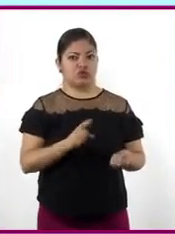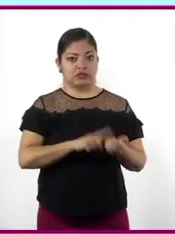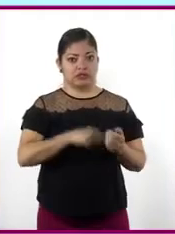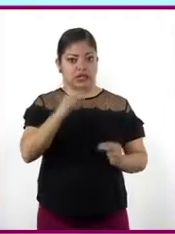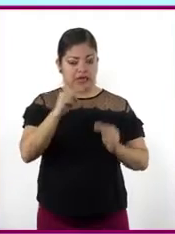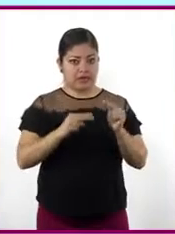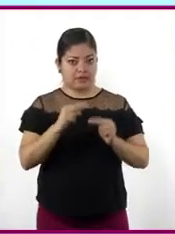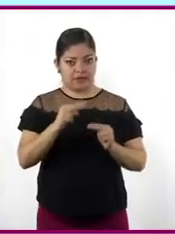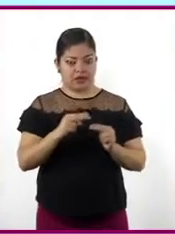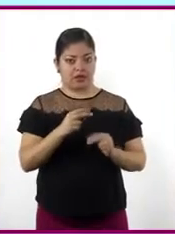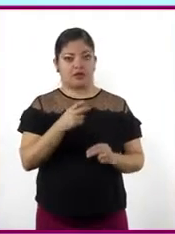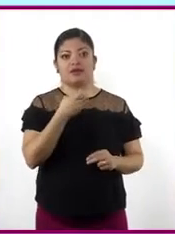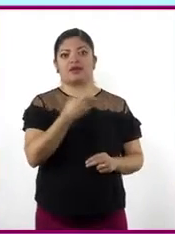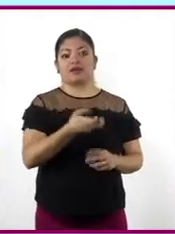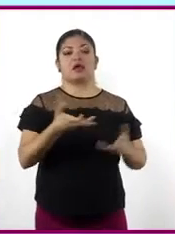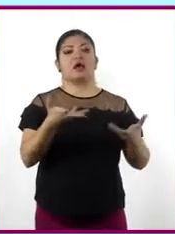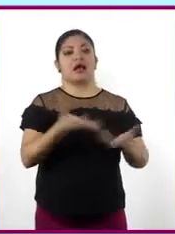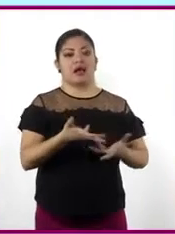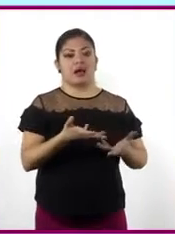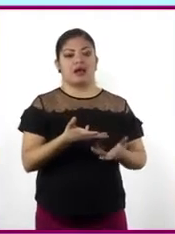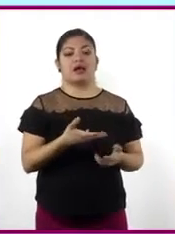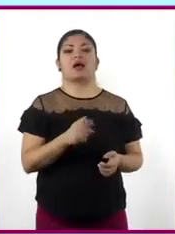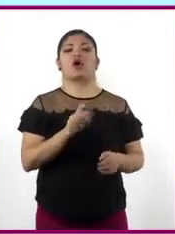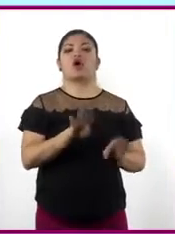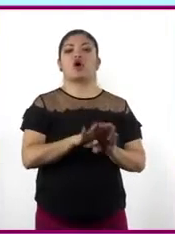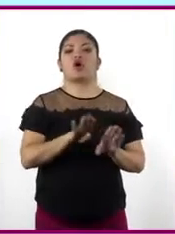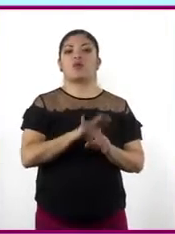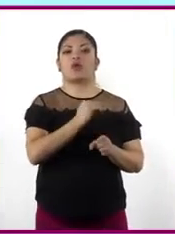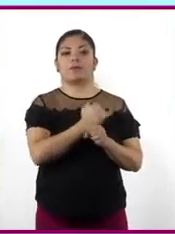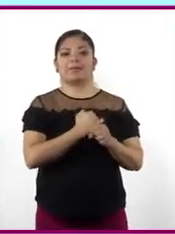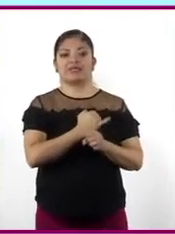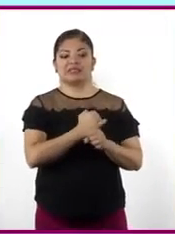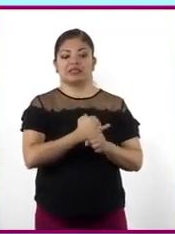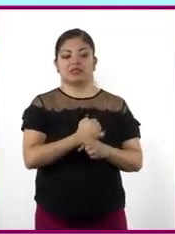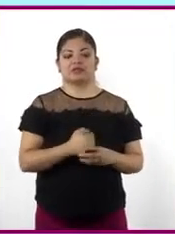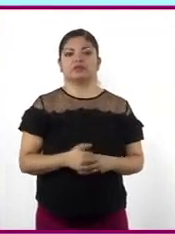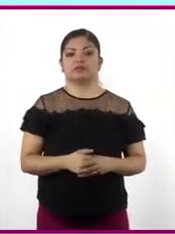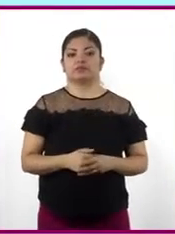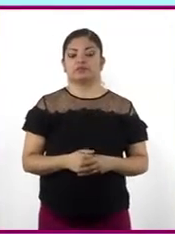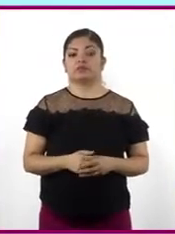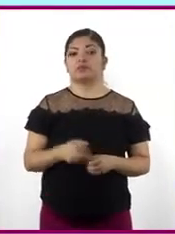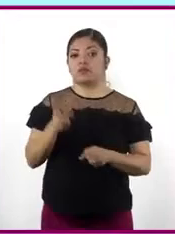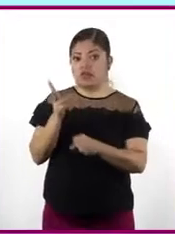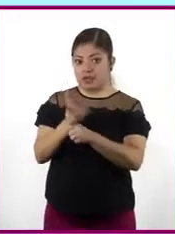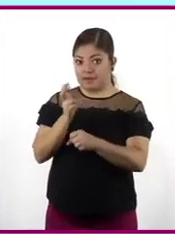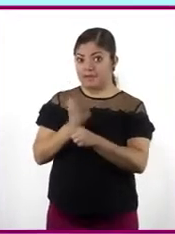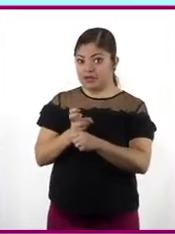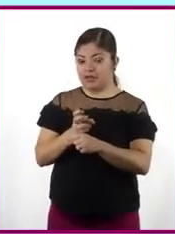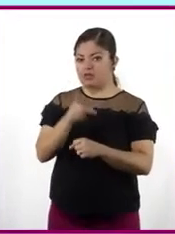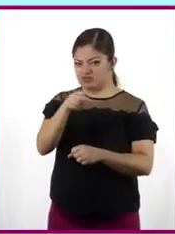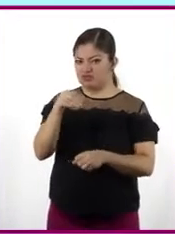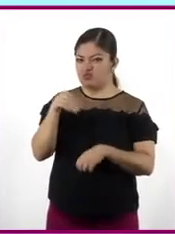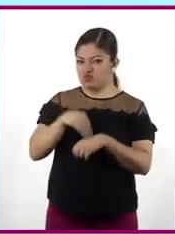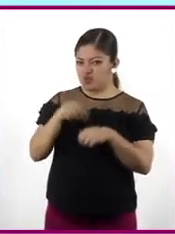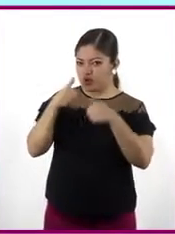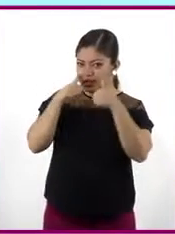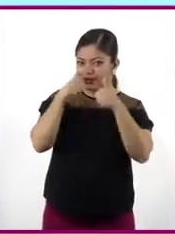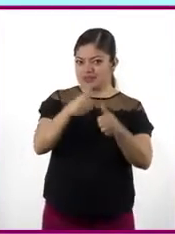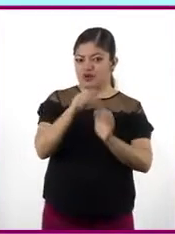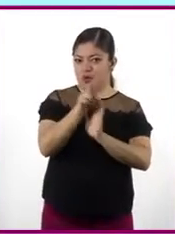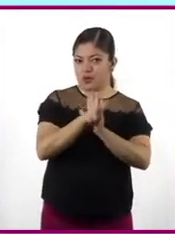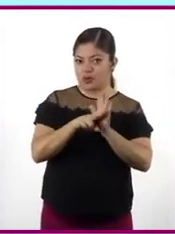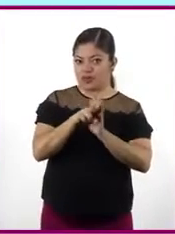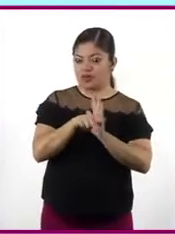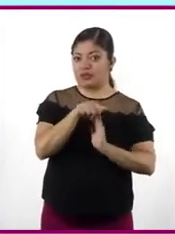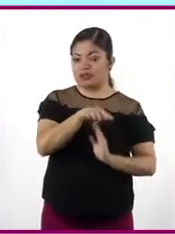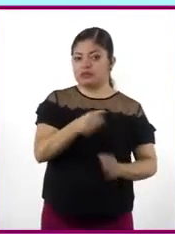niveles, lo que implica realizar una investigación. Los invitamos a poner atención en el siguiente material,